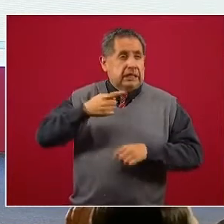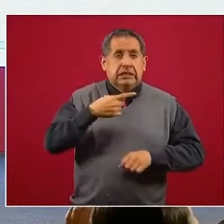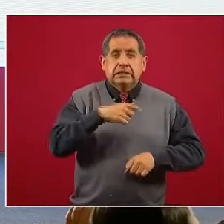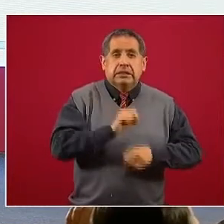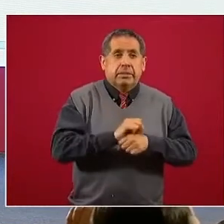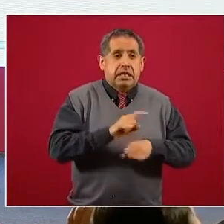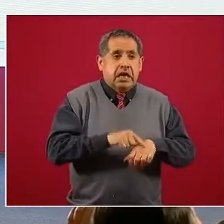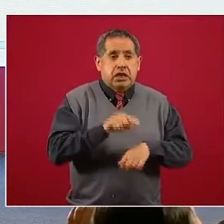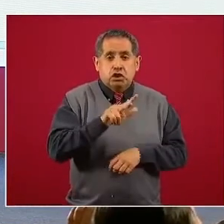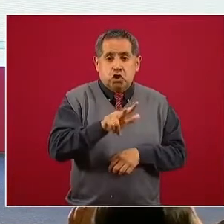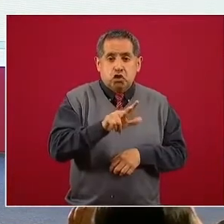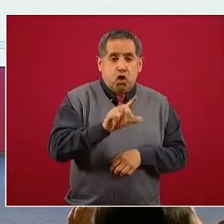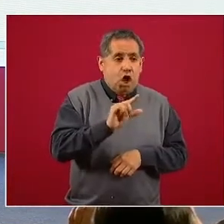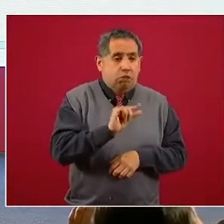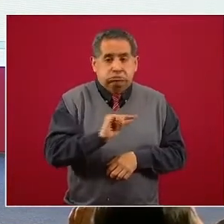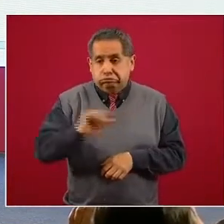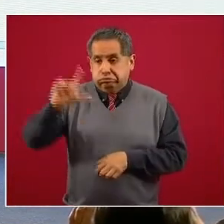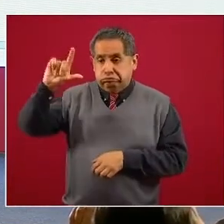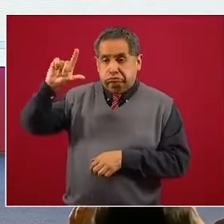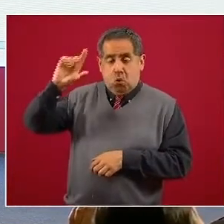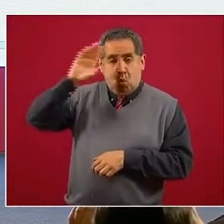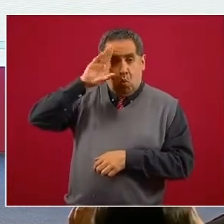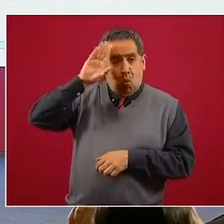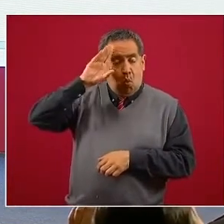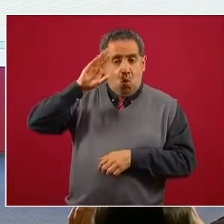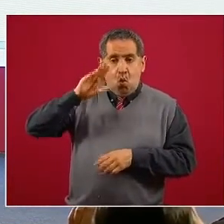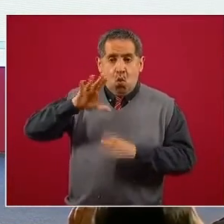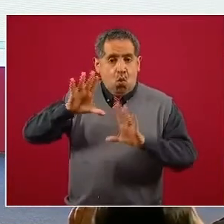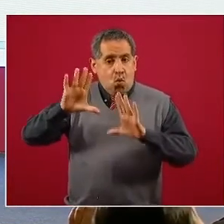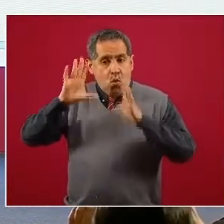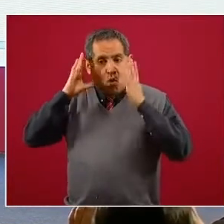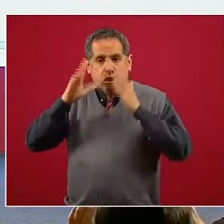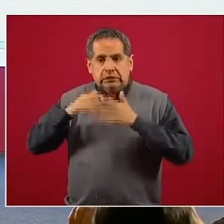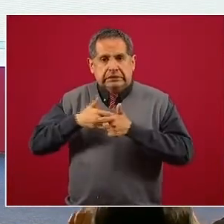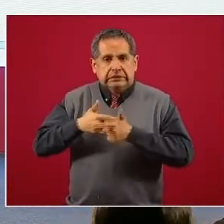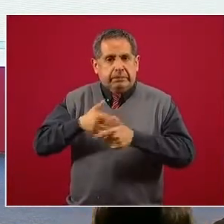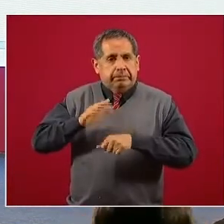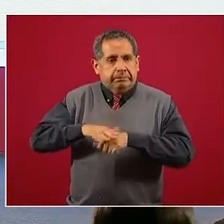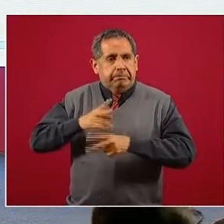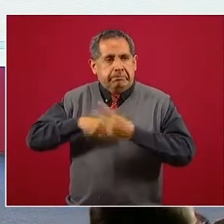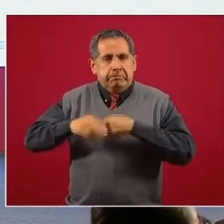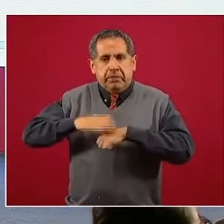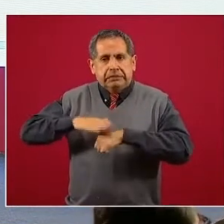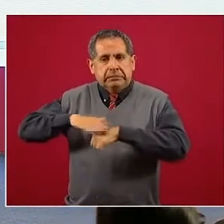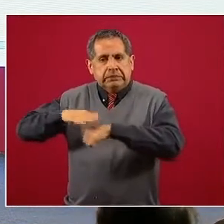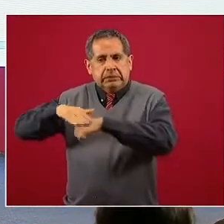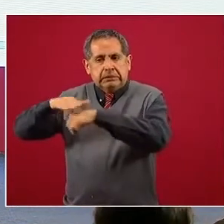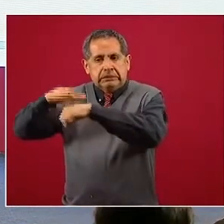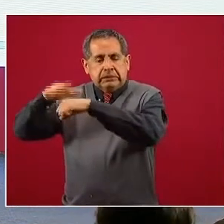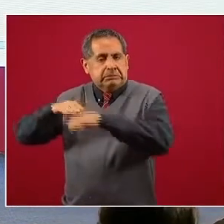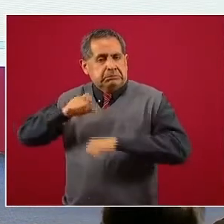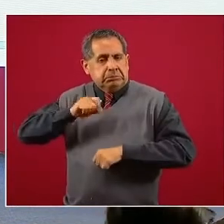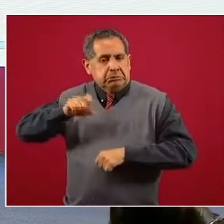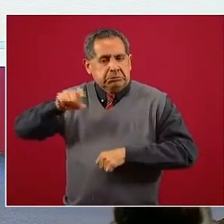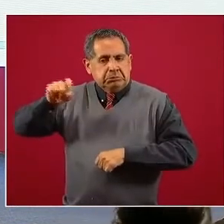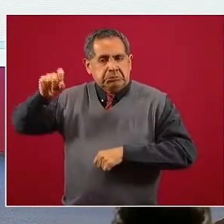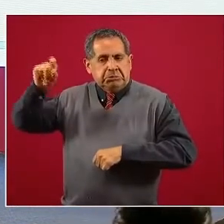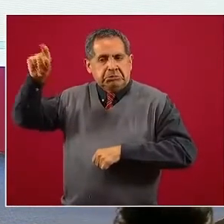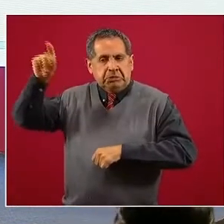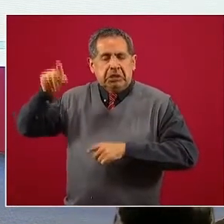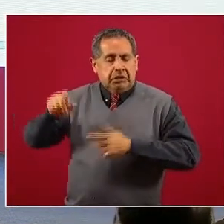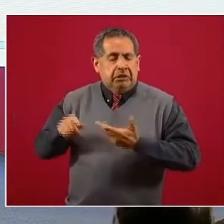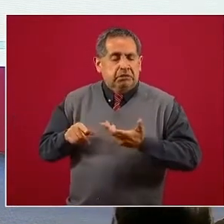semana 18, prácticamente continua, una velocidad constante que lo lleva a tener su pico importante en la